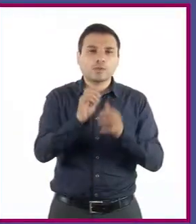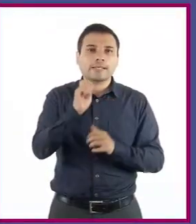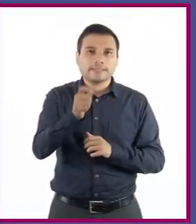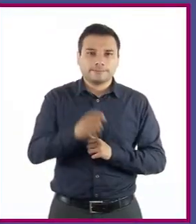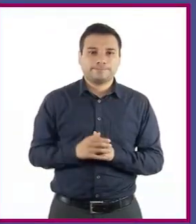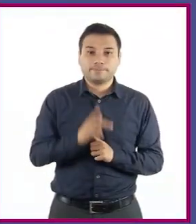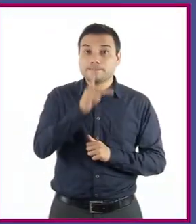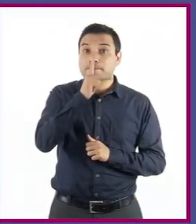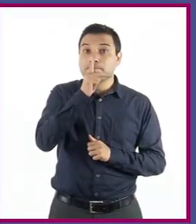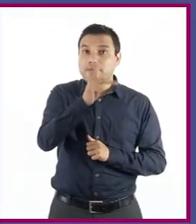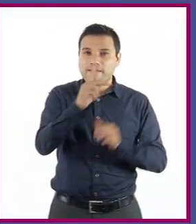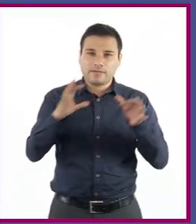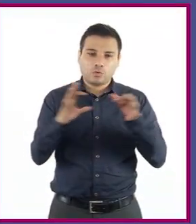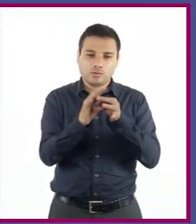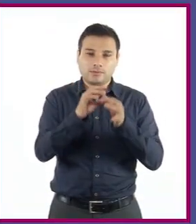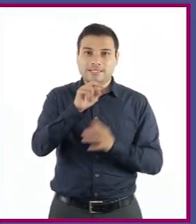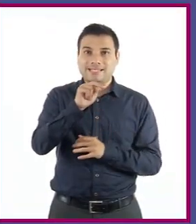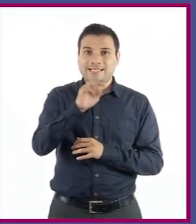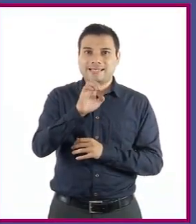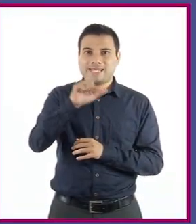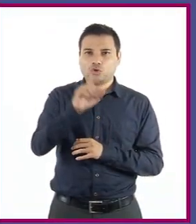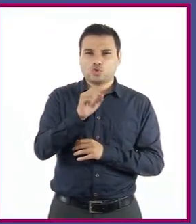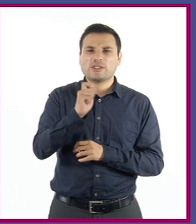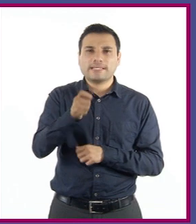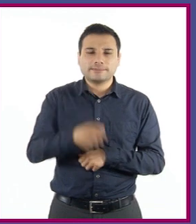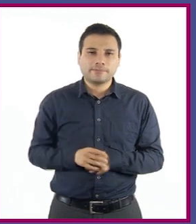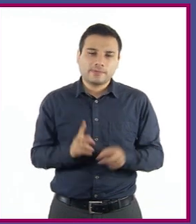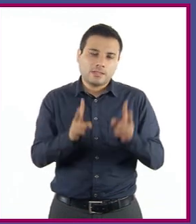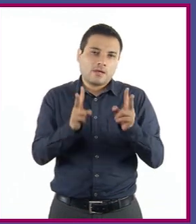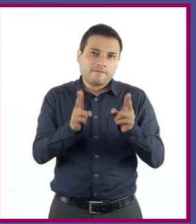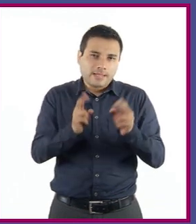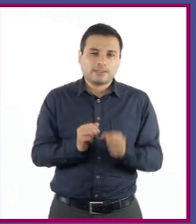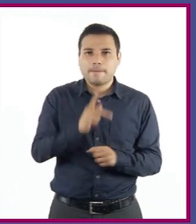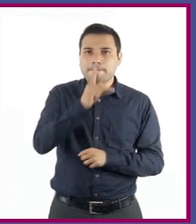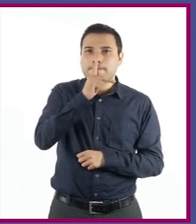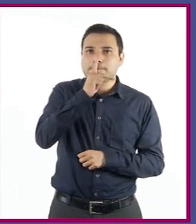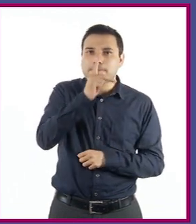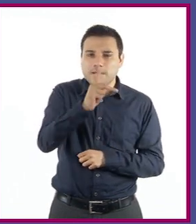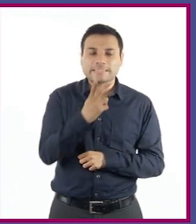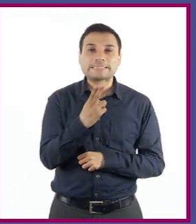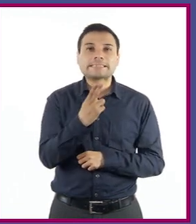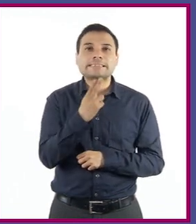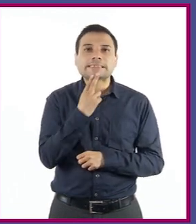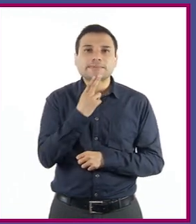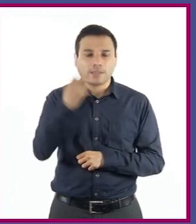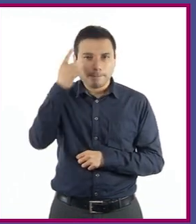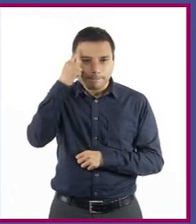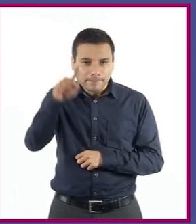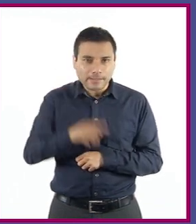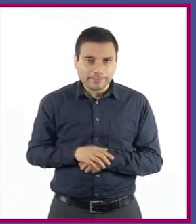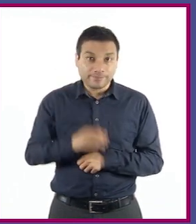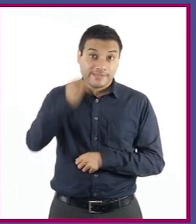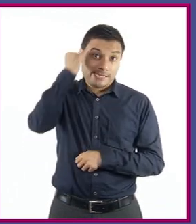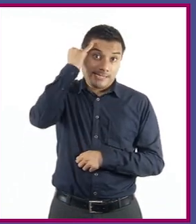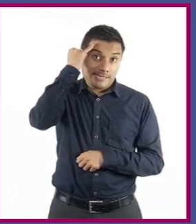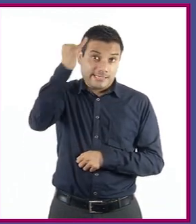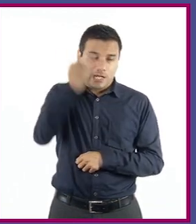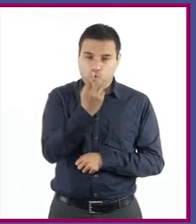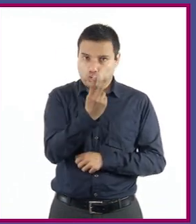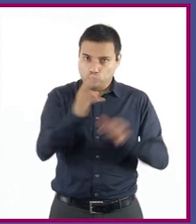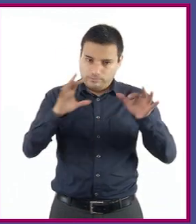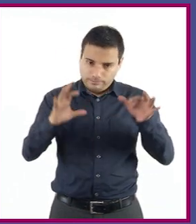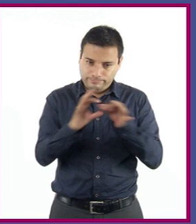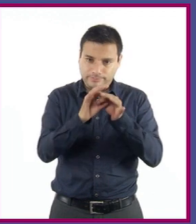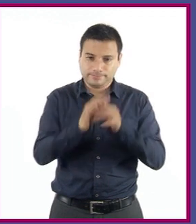Los conectores o nexos son frases o palabras que se utilizan para conectar o vincular una idea con otra en un